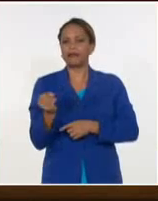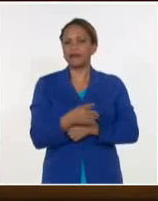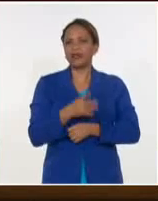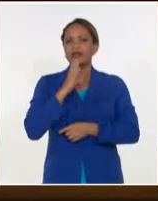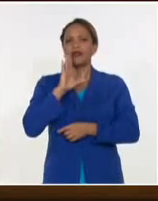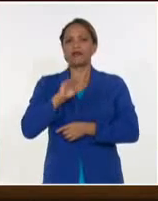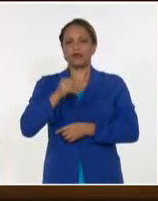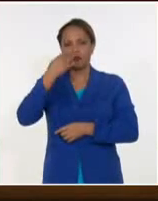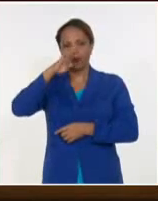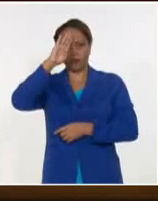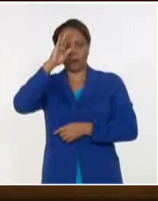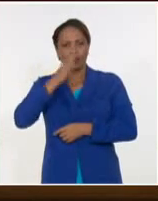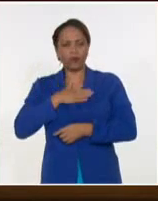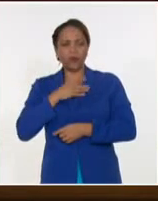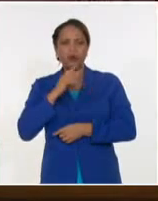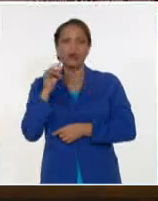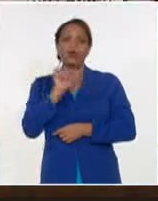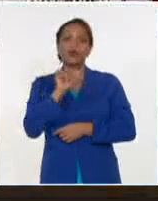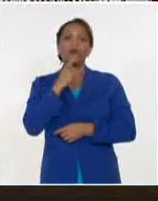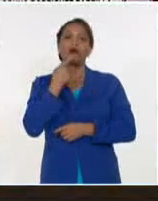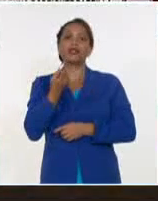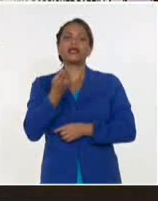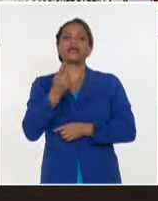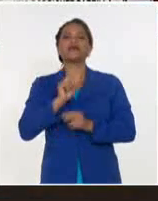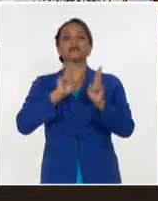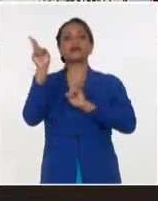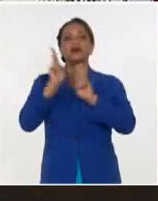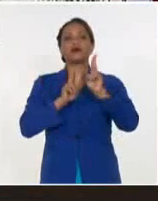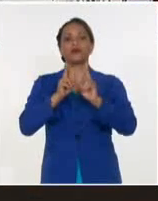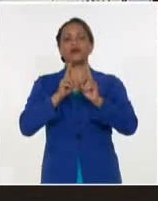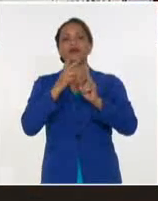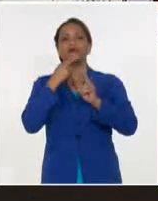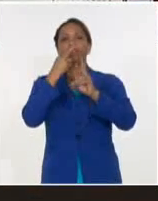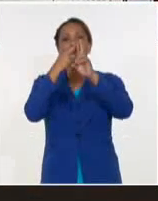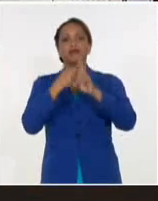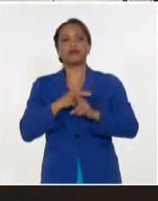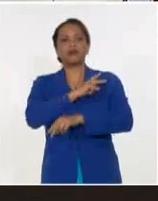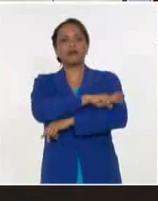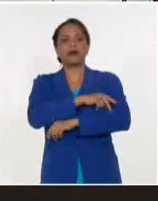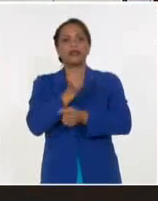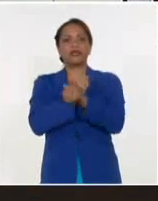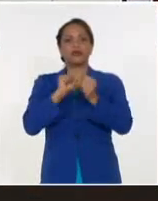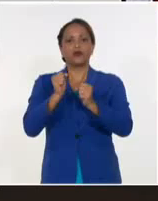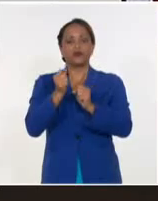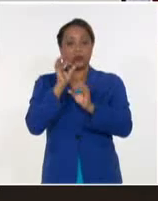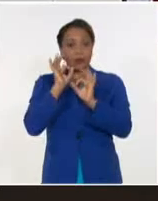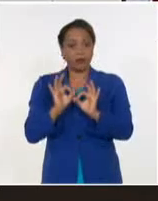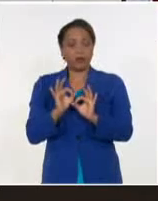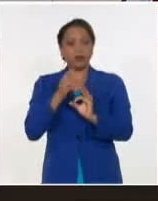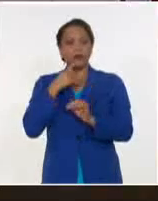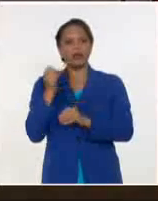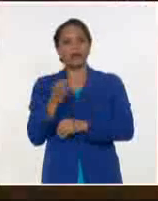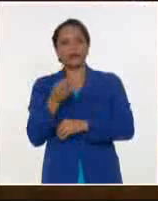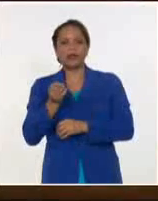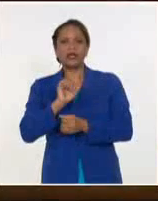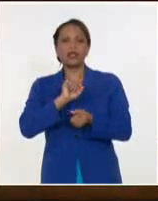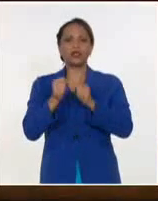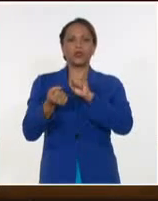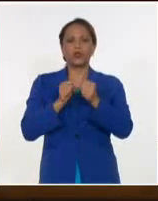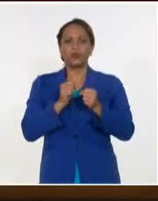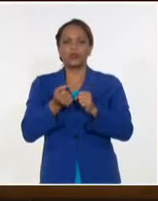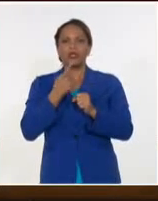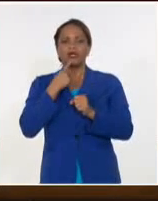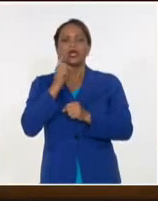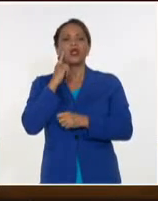Cuba como Estado patrocinador del terrorismo y de campañas mediáticas plagadas de mentira y manipulación que